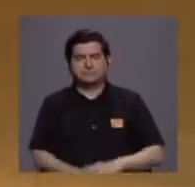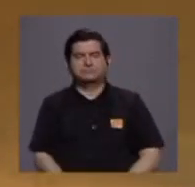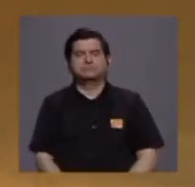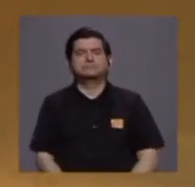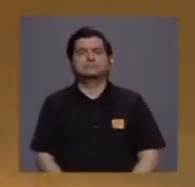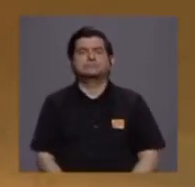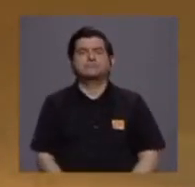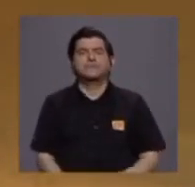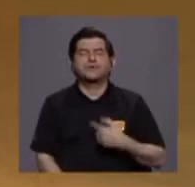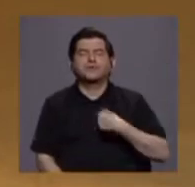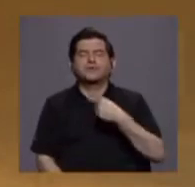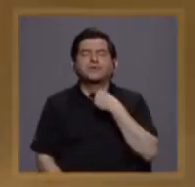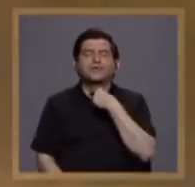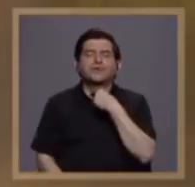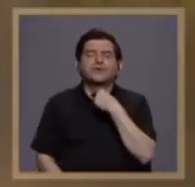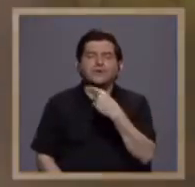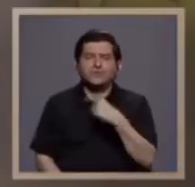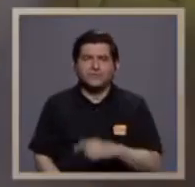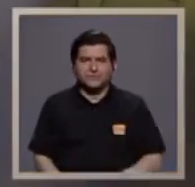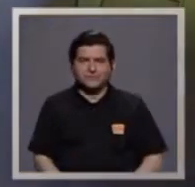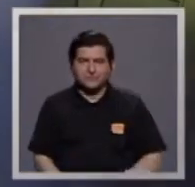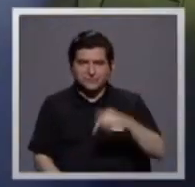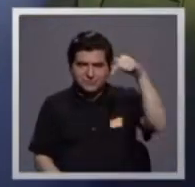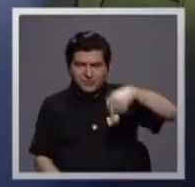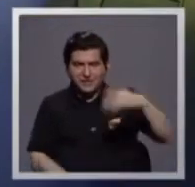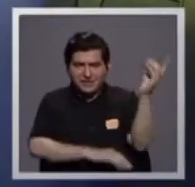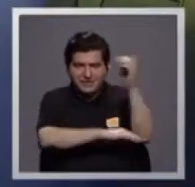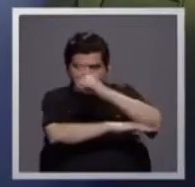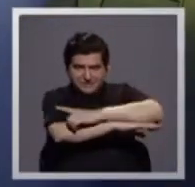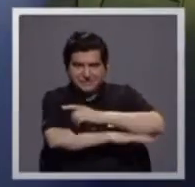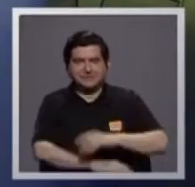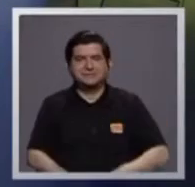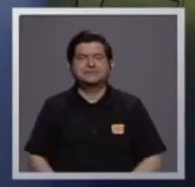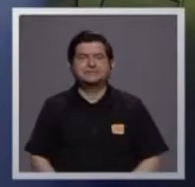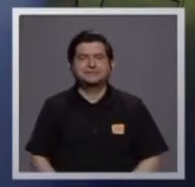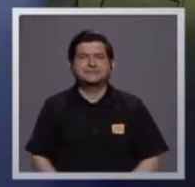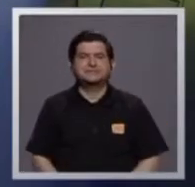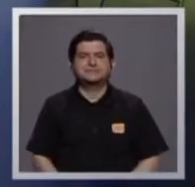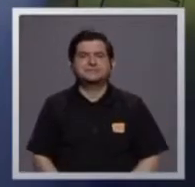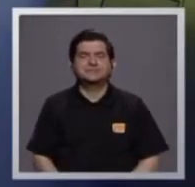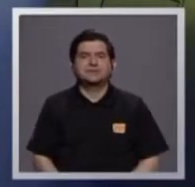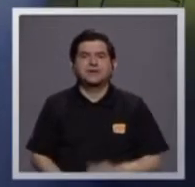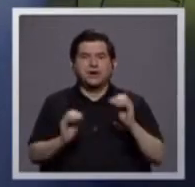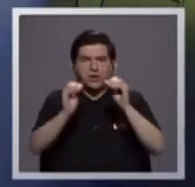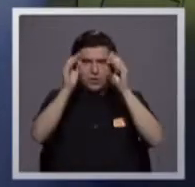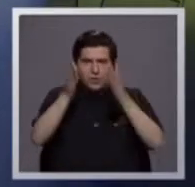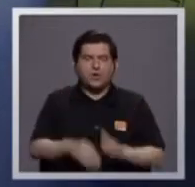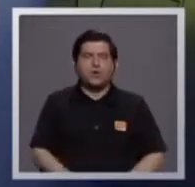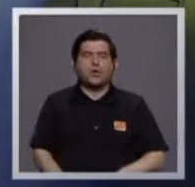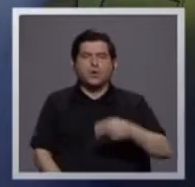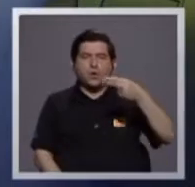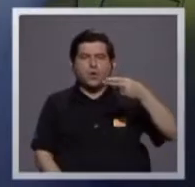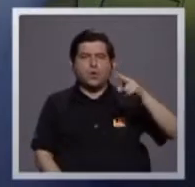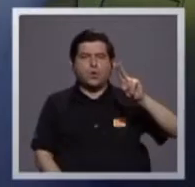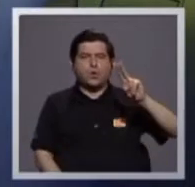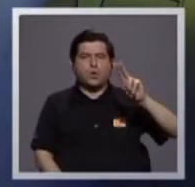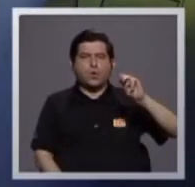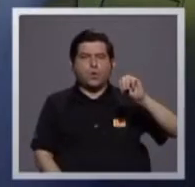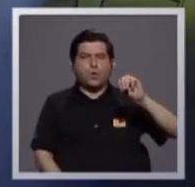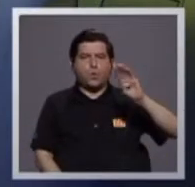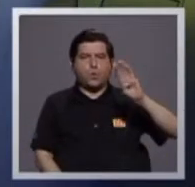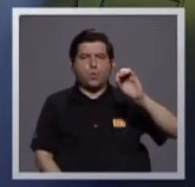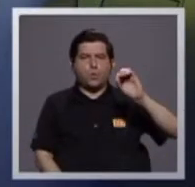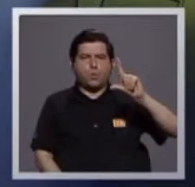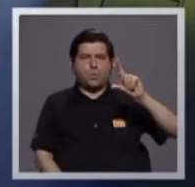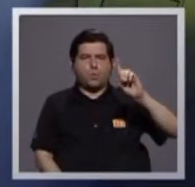Tengo el placer y el privilegio de tener con nosotros al catedrático Humboldt